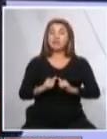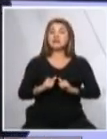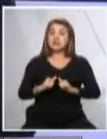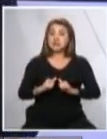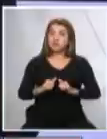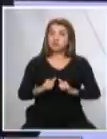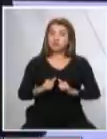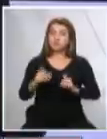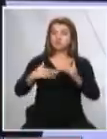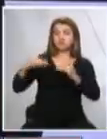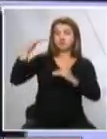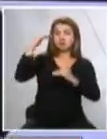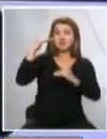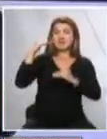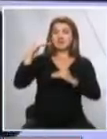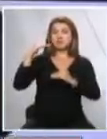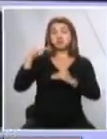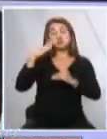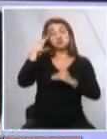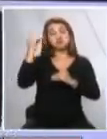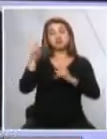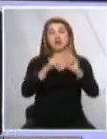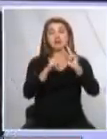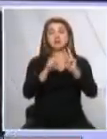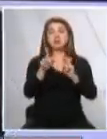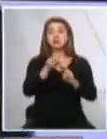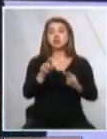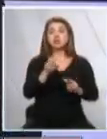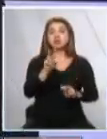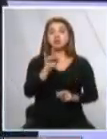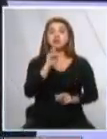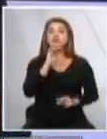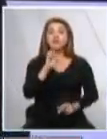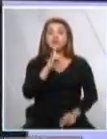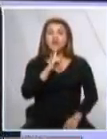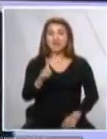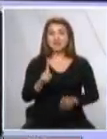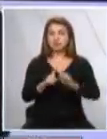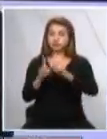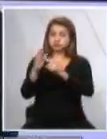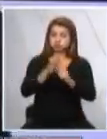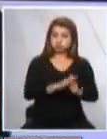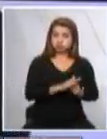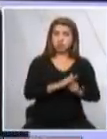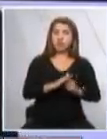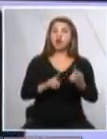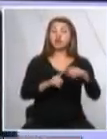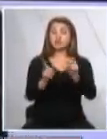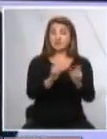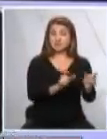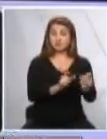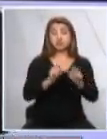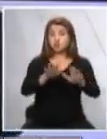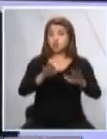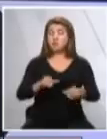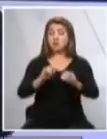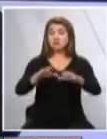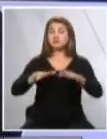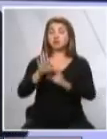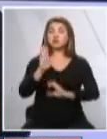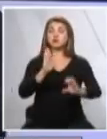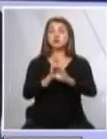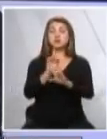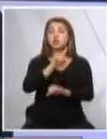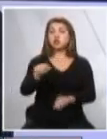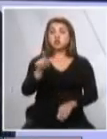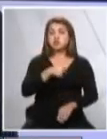Soviet Supremo, ¿ya?, que era un soviet que hacía inerme al resto de los soviets. O sea, es lo mismo, ¿no? Entonces, podría ser que la Asamblea Constituyente tampoco